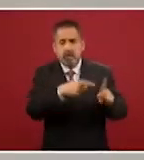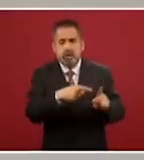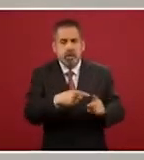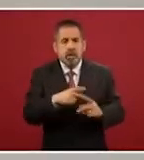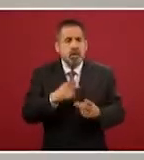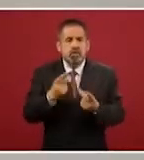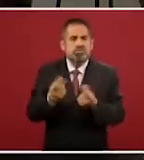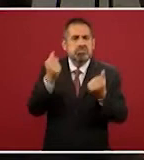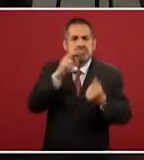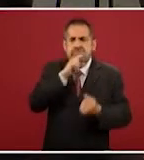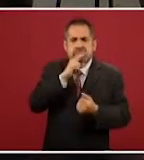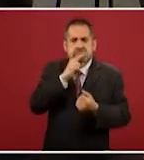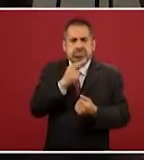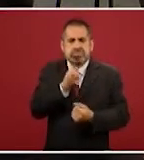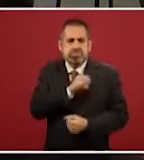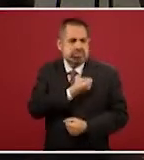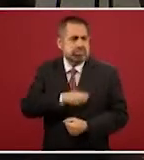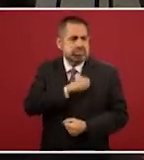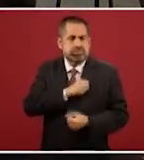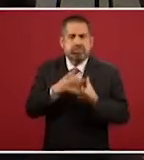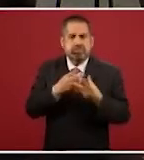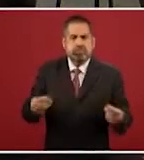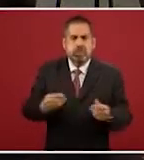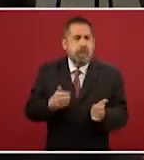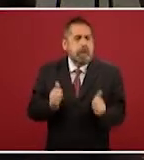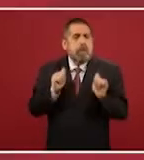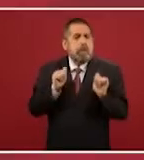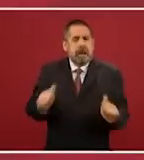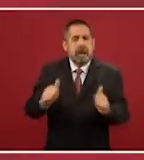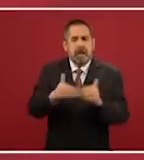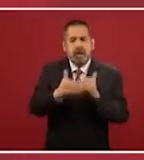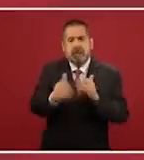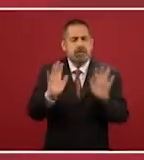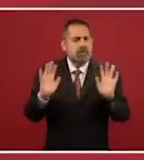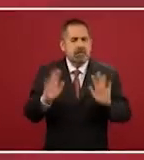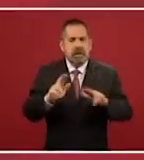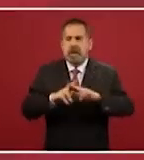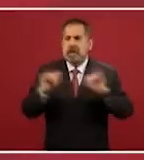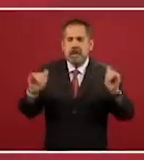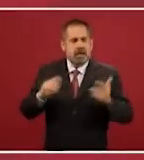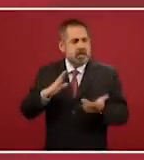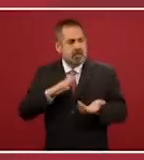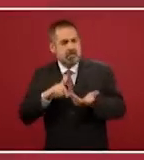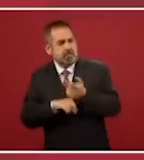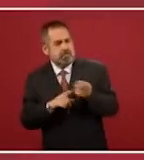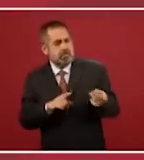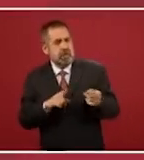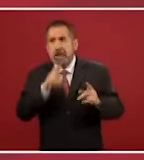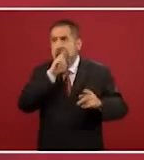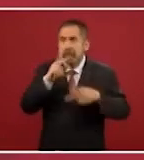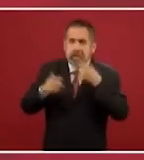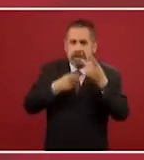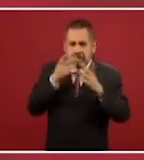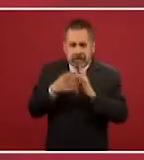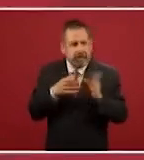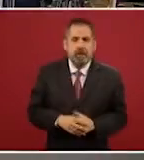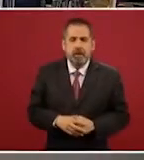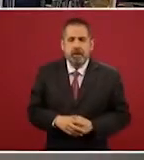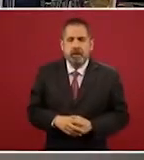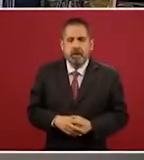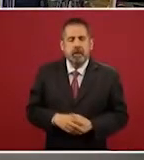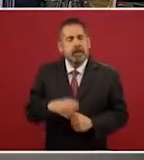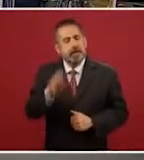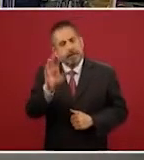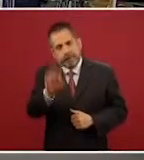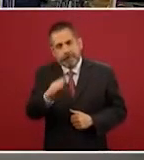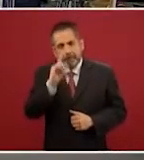va a recuperar espontáneamente iba a quedar inmune y entonces ya nadie tendría esta inquietud sobre el la